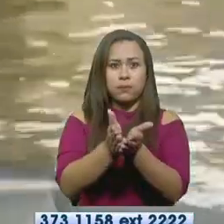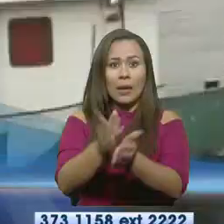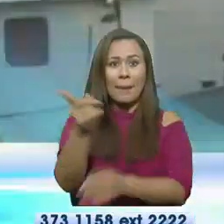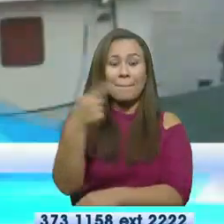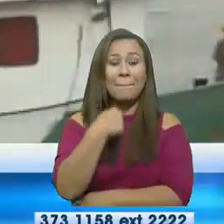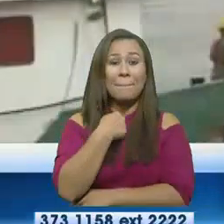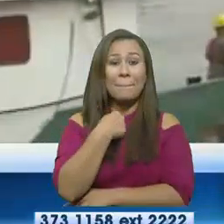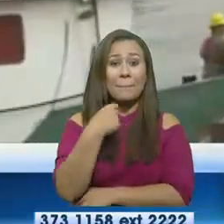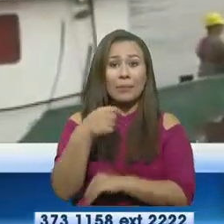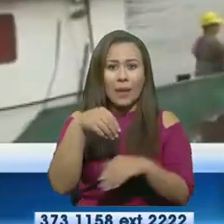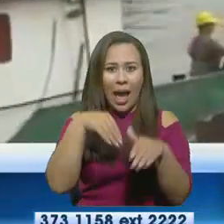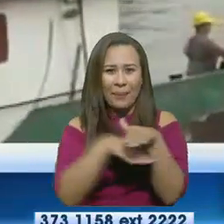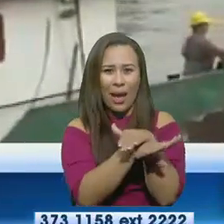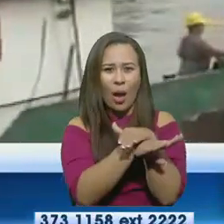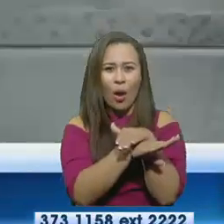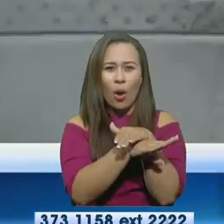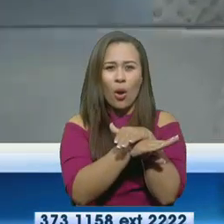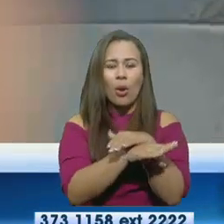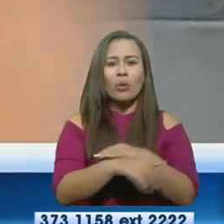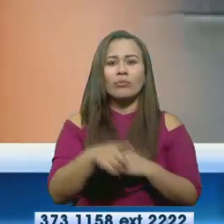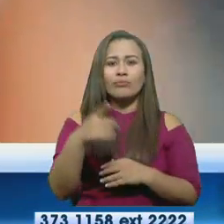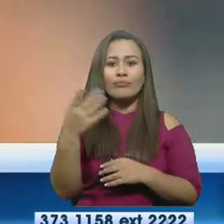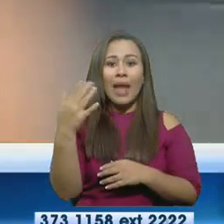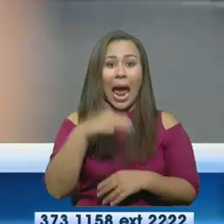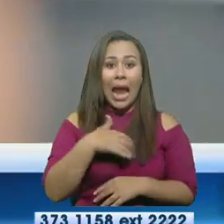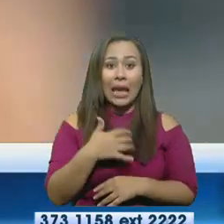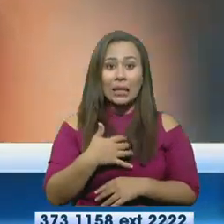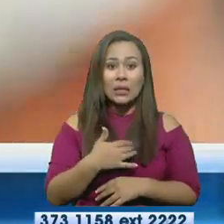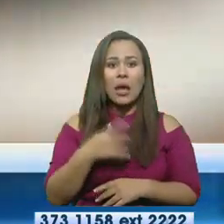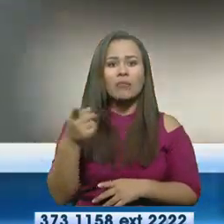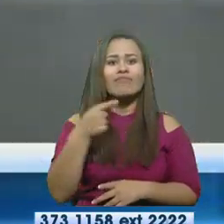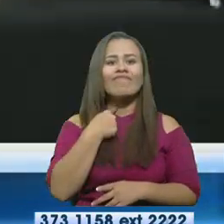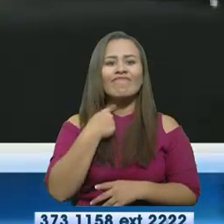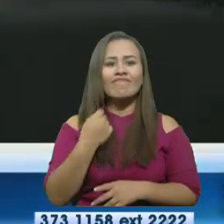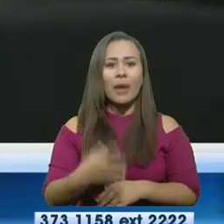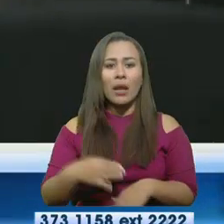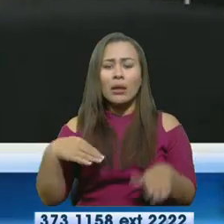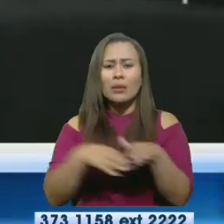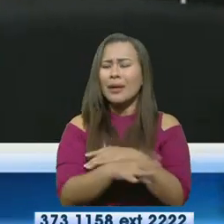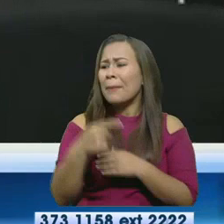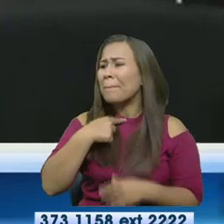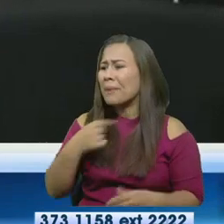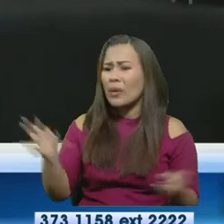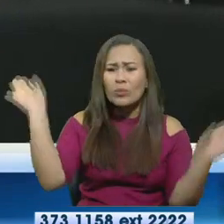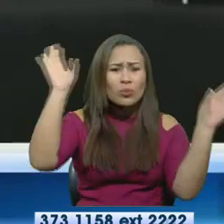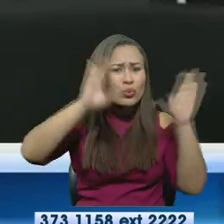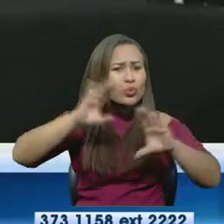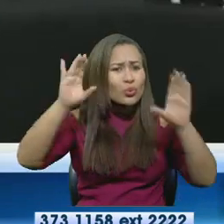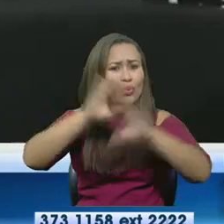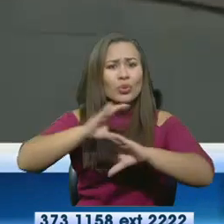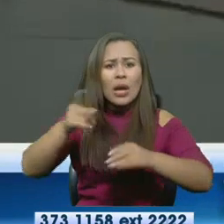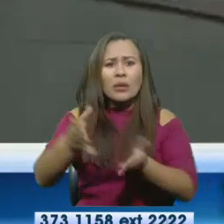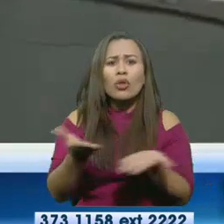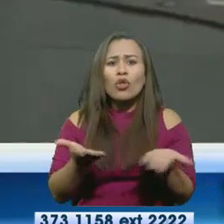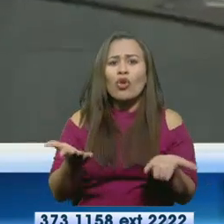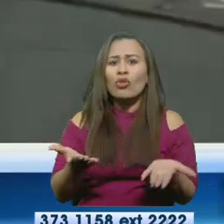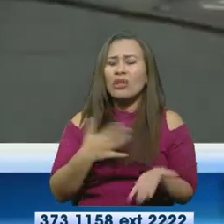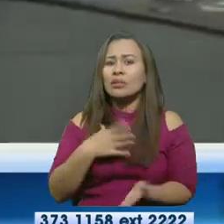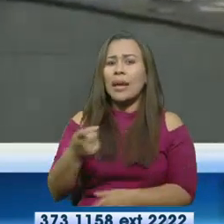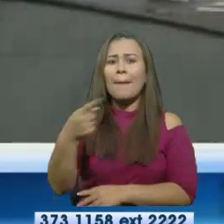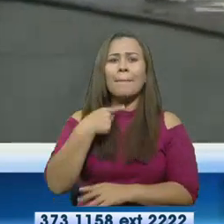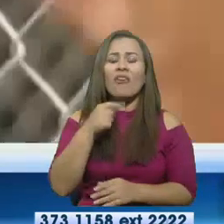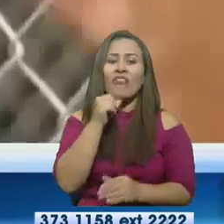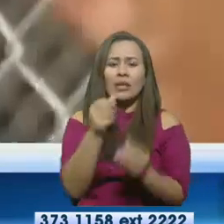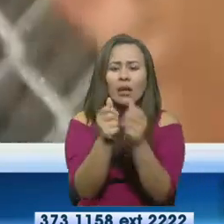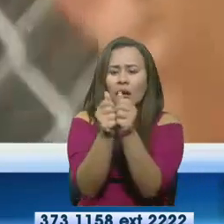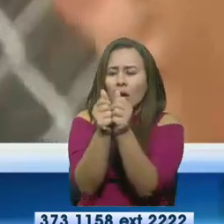con 44 personas. El vocero de las Fuerzas Armadas de Argentina brindó información sobre la búsqueda de la embarcación, la cual perdió